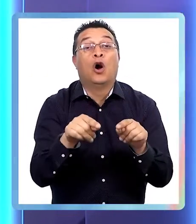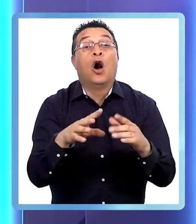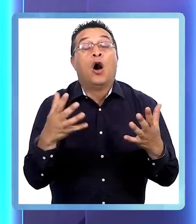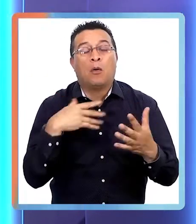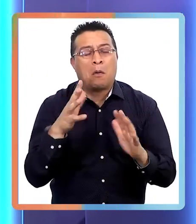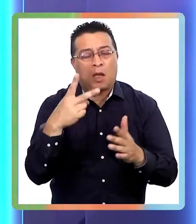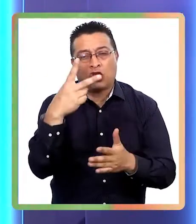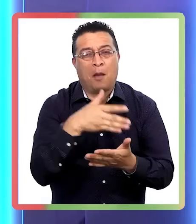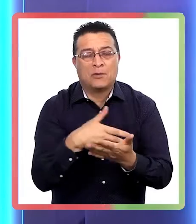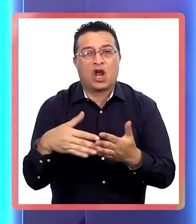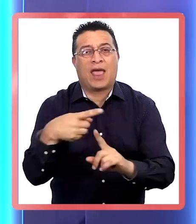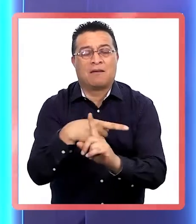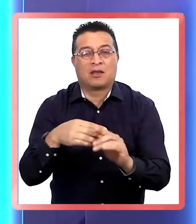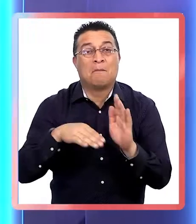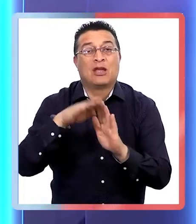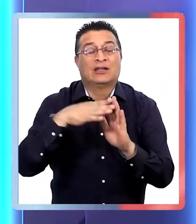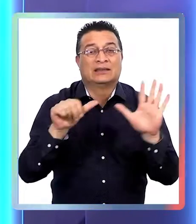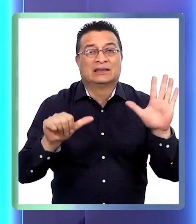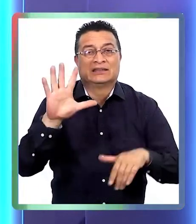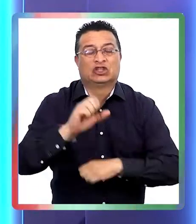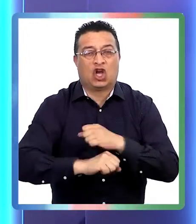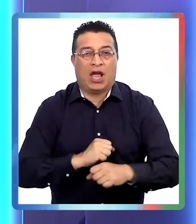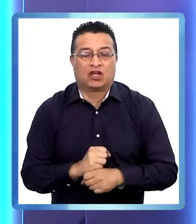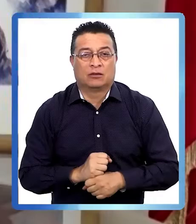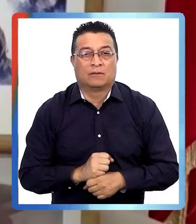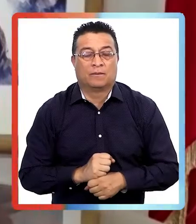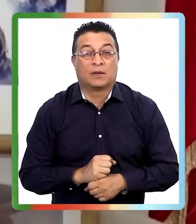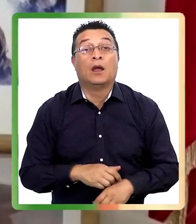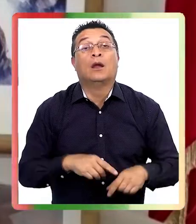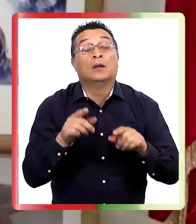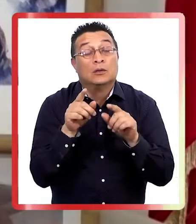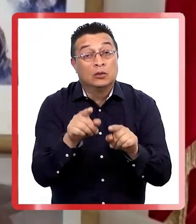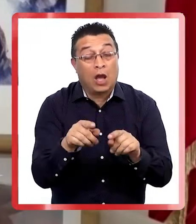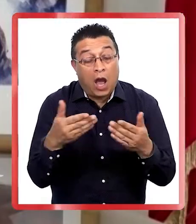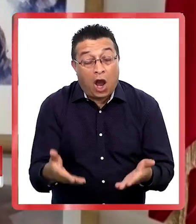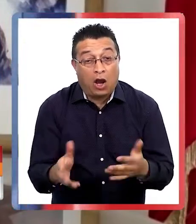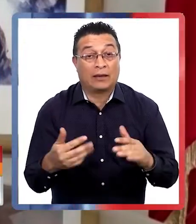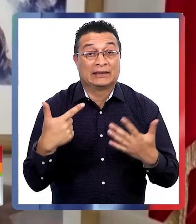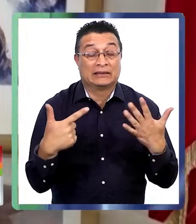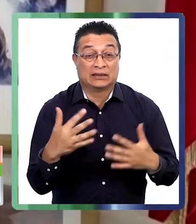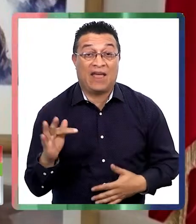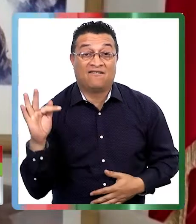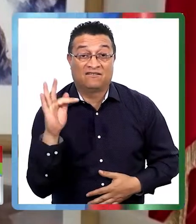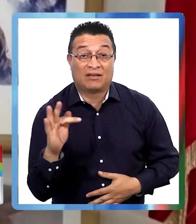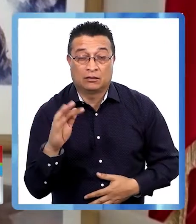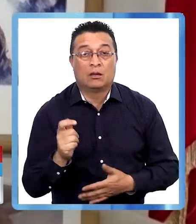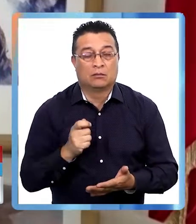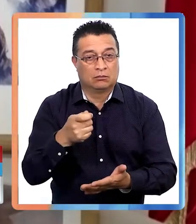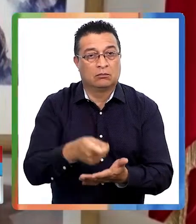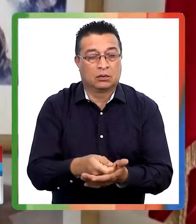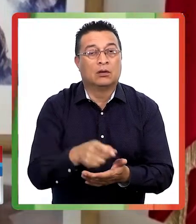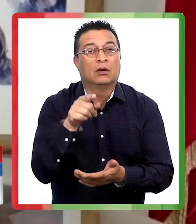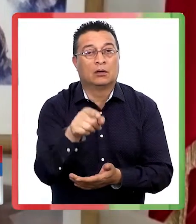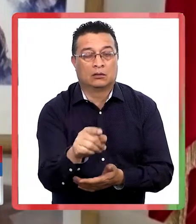llegar a casi 2,5 millones de mayores de 65 años, entiendo, ¿verdad? Ahora, efectivamente, el 7 de febrero se empezaron a